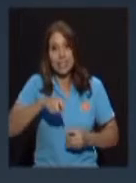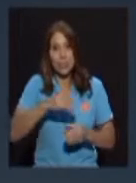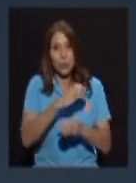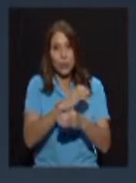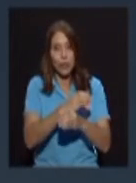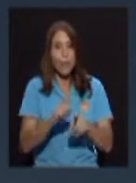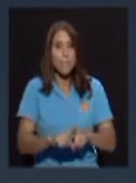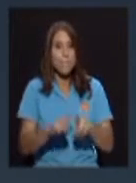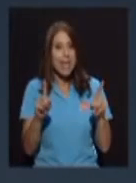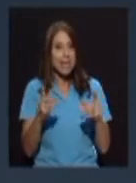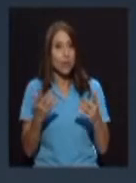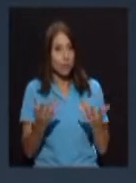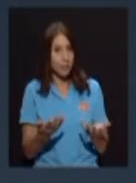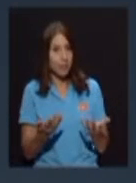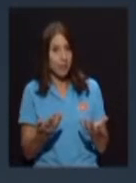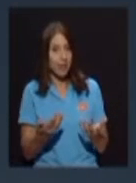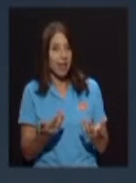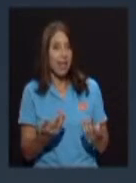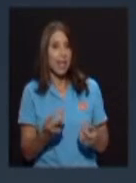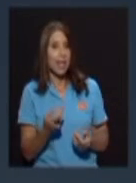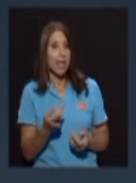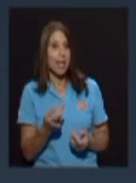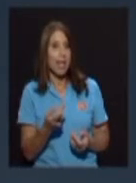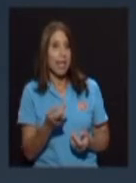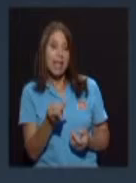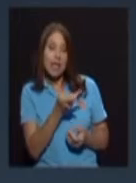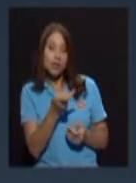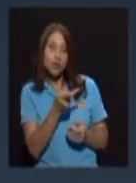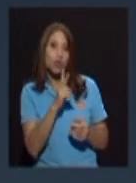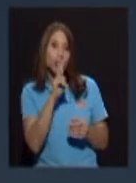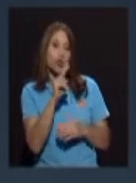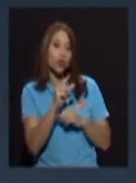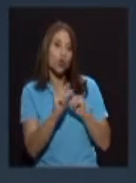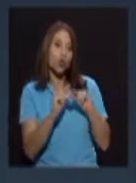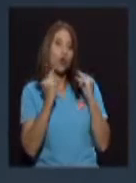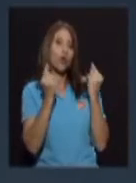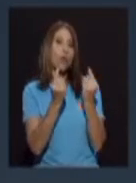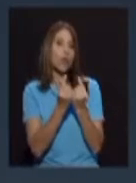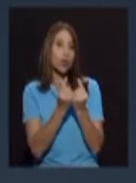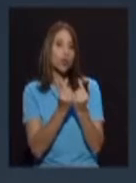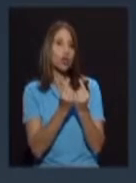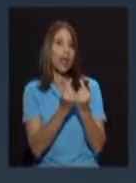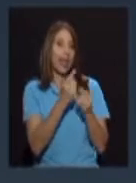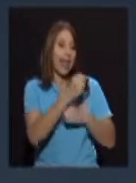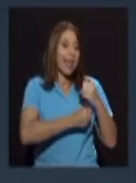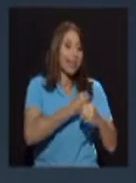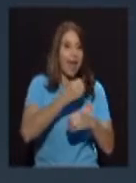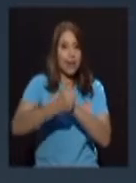pero alrededor de esos dos grupos etarios va a haber un país